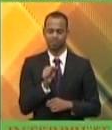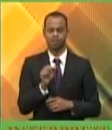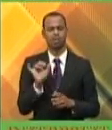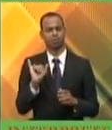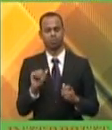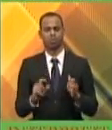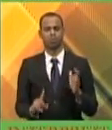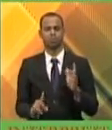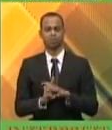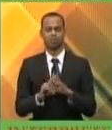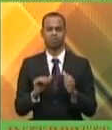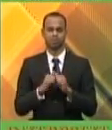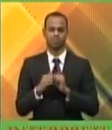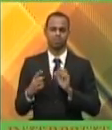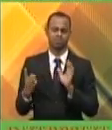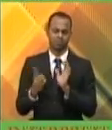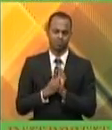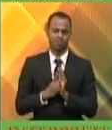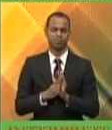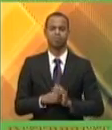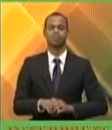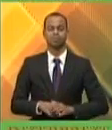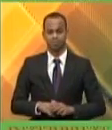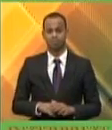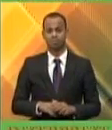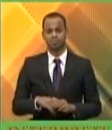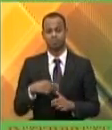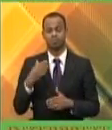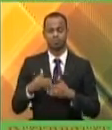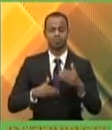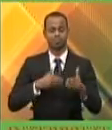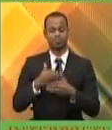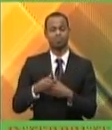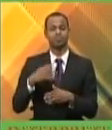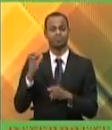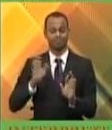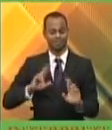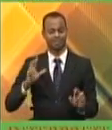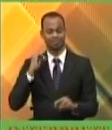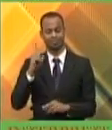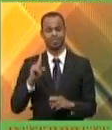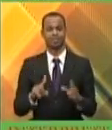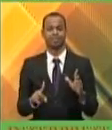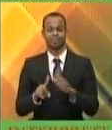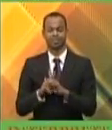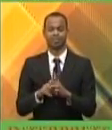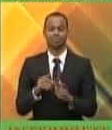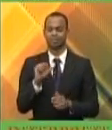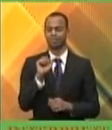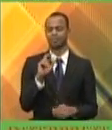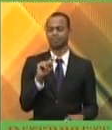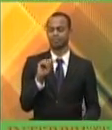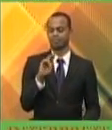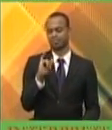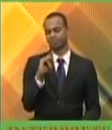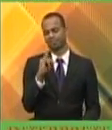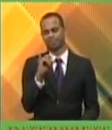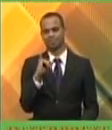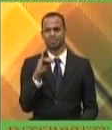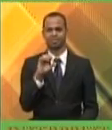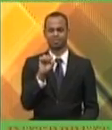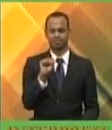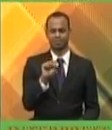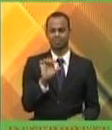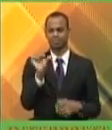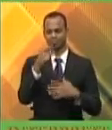discapacitado y si usted no lo sabías es bueno que lo sepas preparándonos todo para nuestra artritis y para todas esas